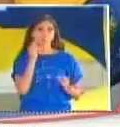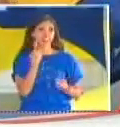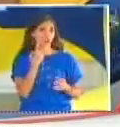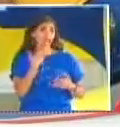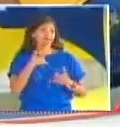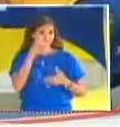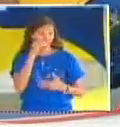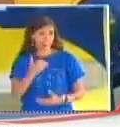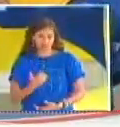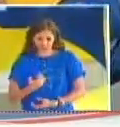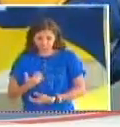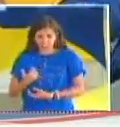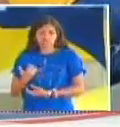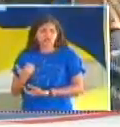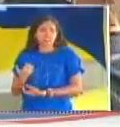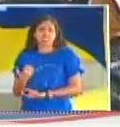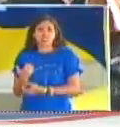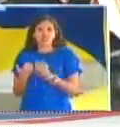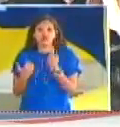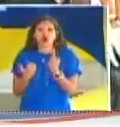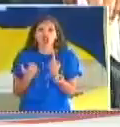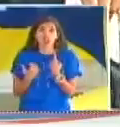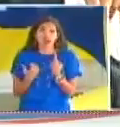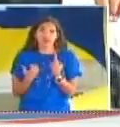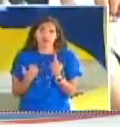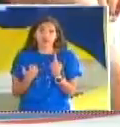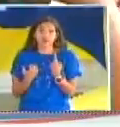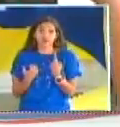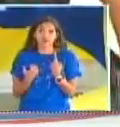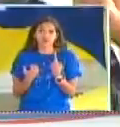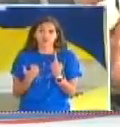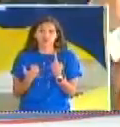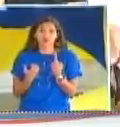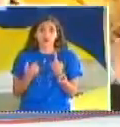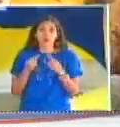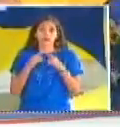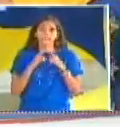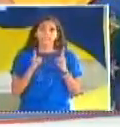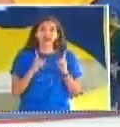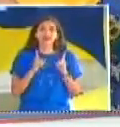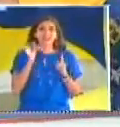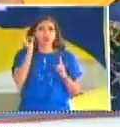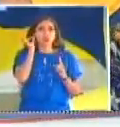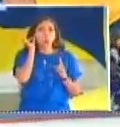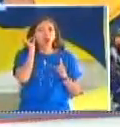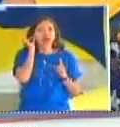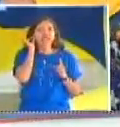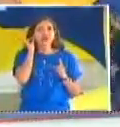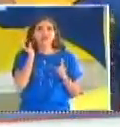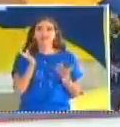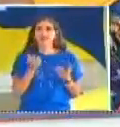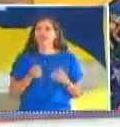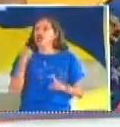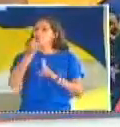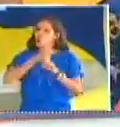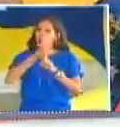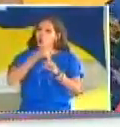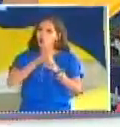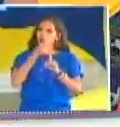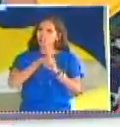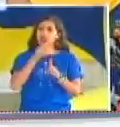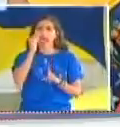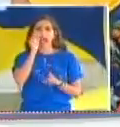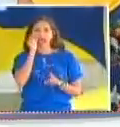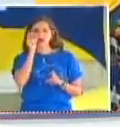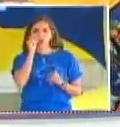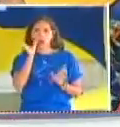una hija con discapacidad. Pero sin embargo, estas mujeres se mantienen en lucha. Hay hombres que se